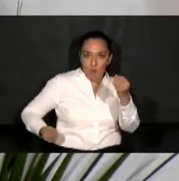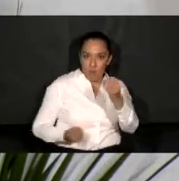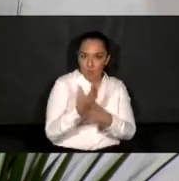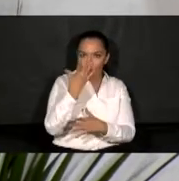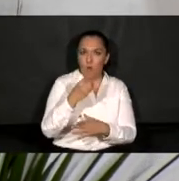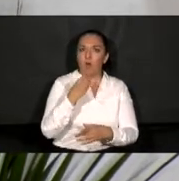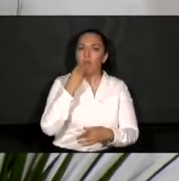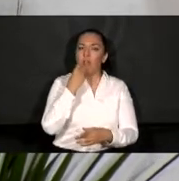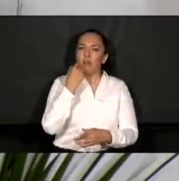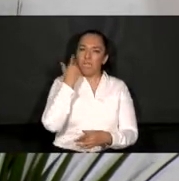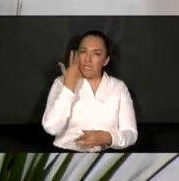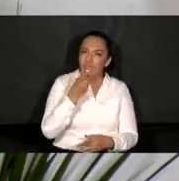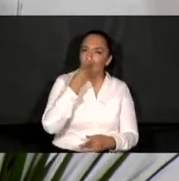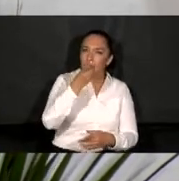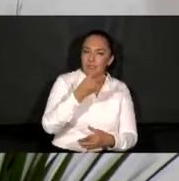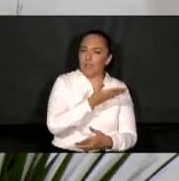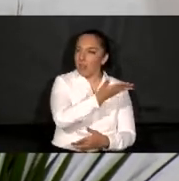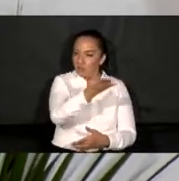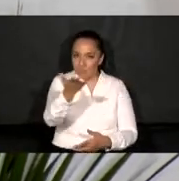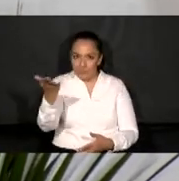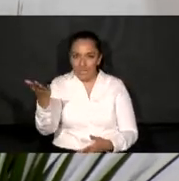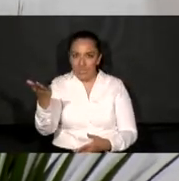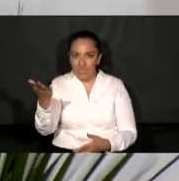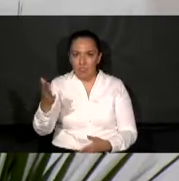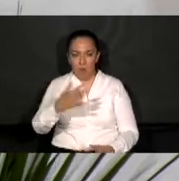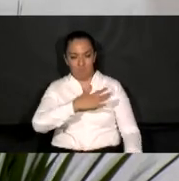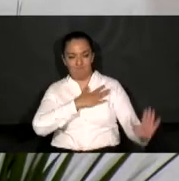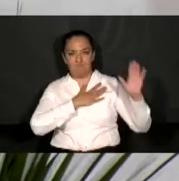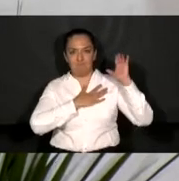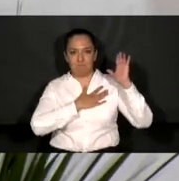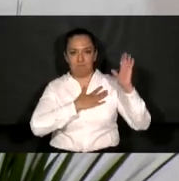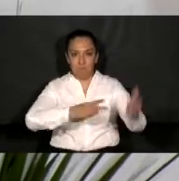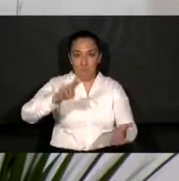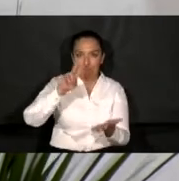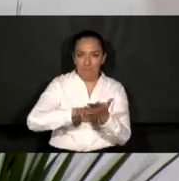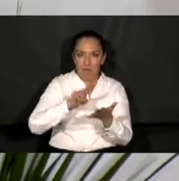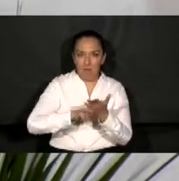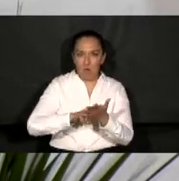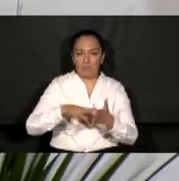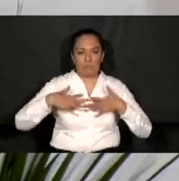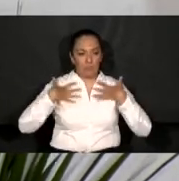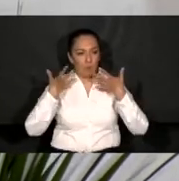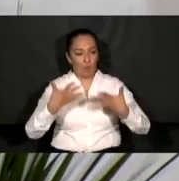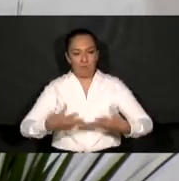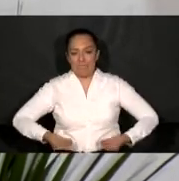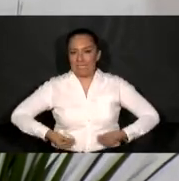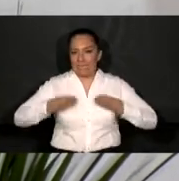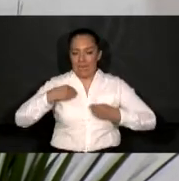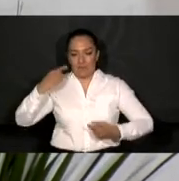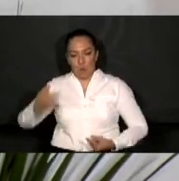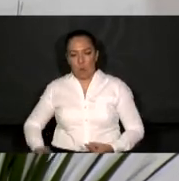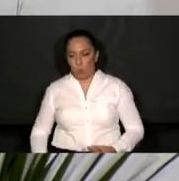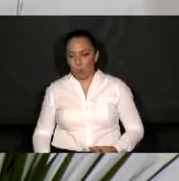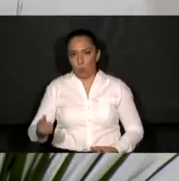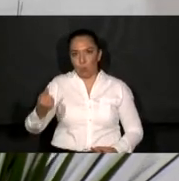ratificar claramente ante ustedes mis principios y convicciones de toda la vida. Concibo el quehacer